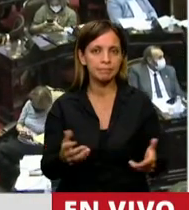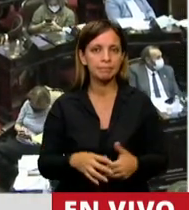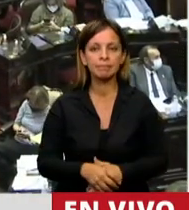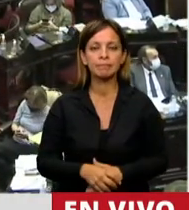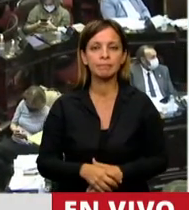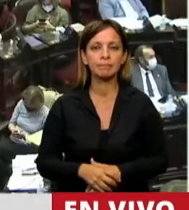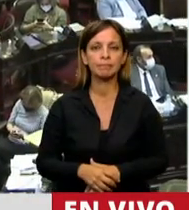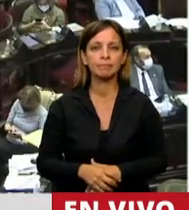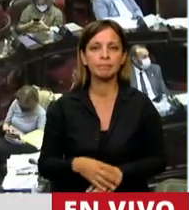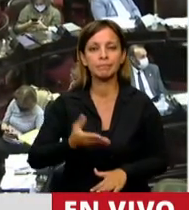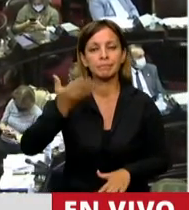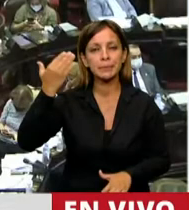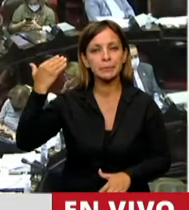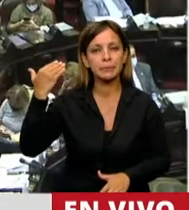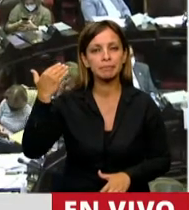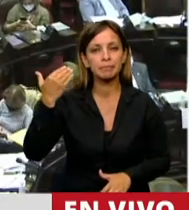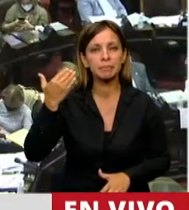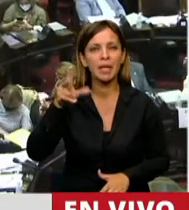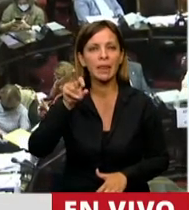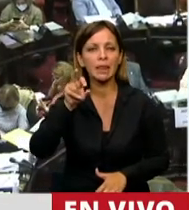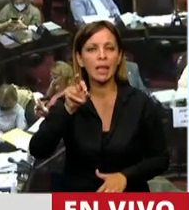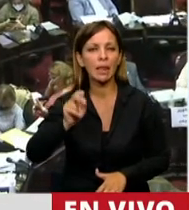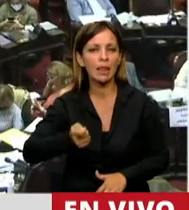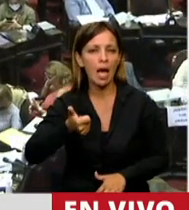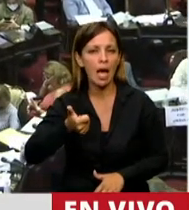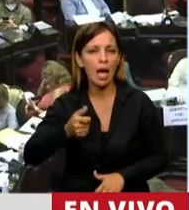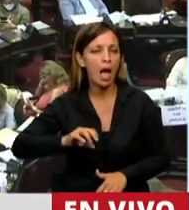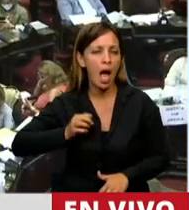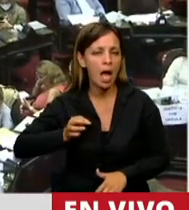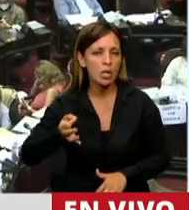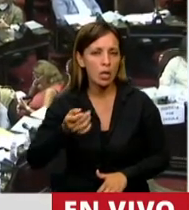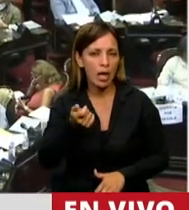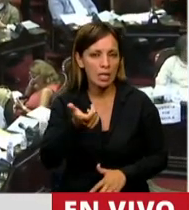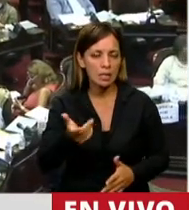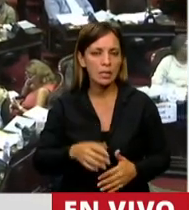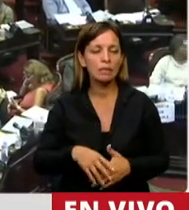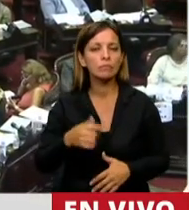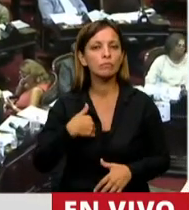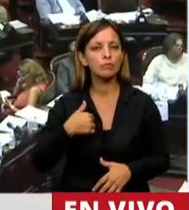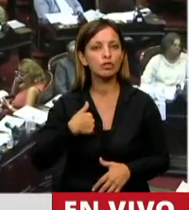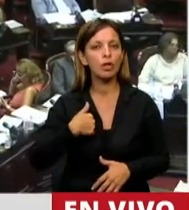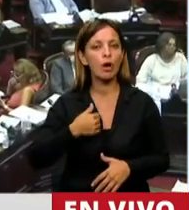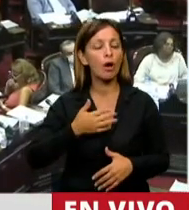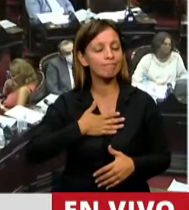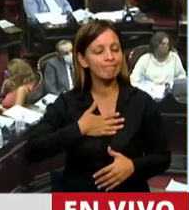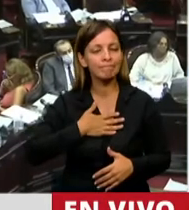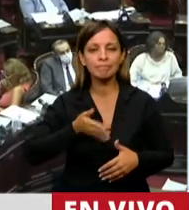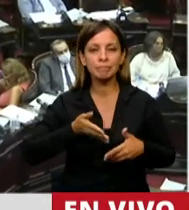que hace casi 30 años, felizmente, me convertí en la mamá de